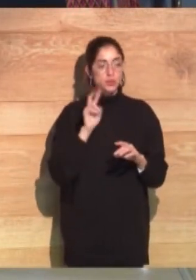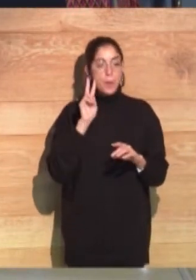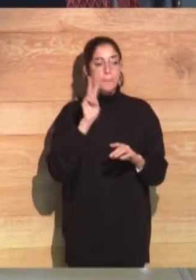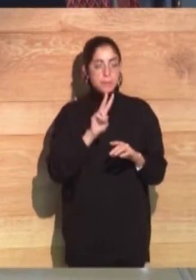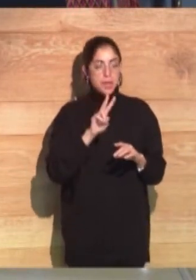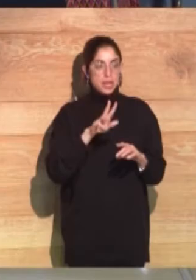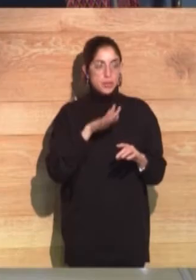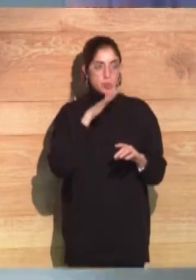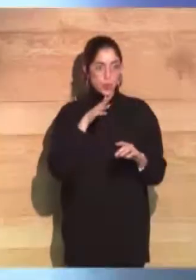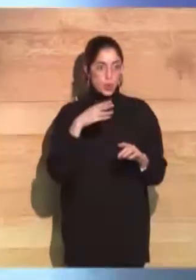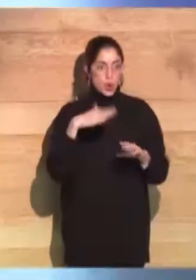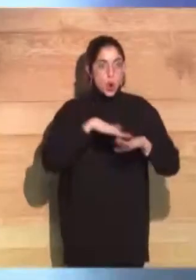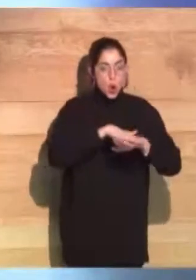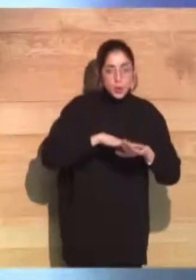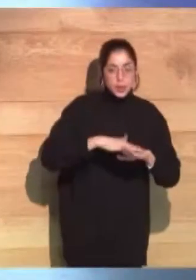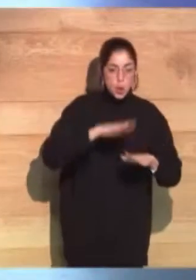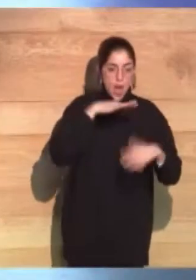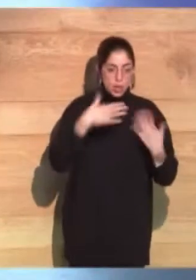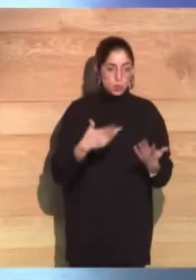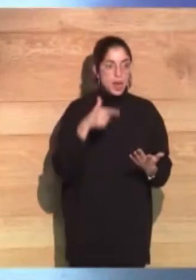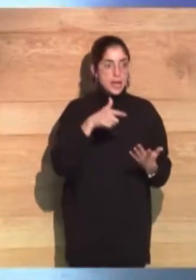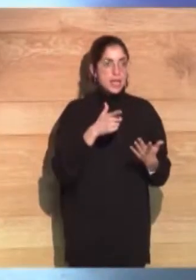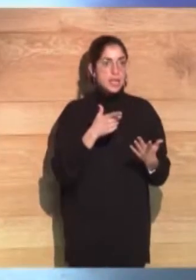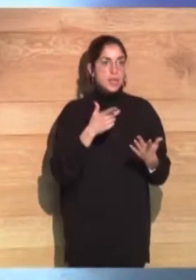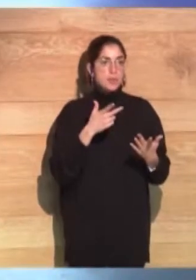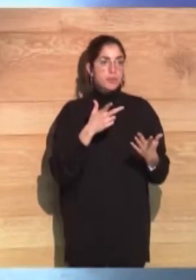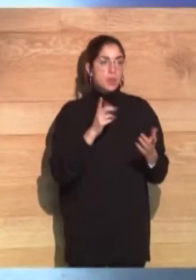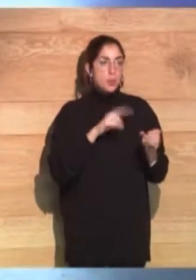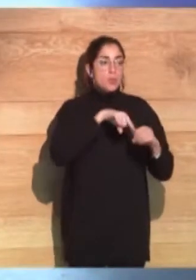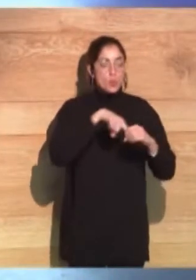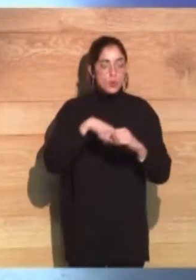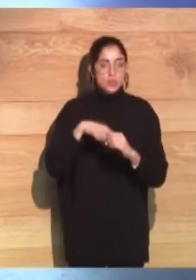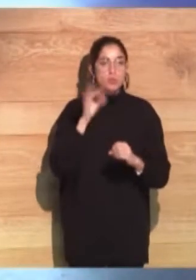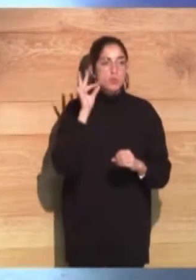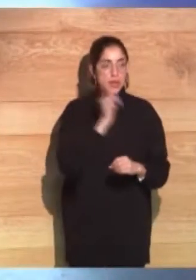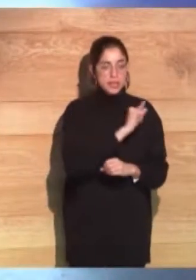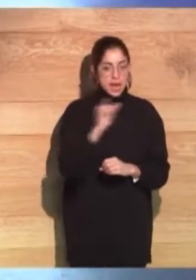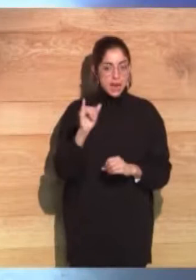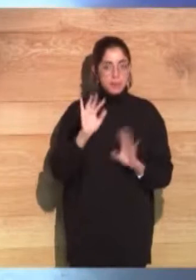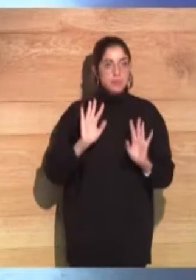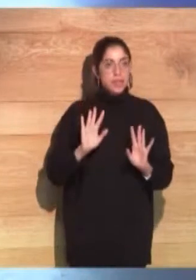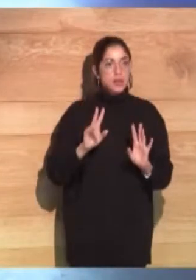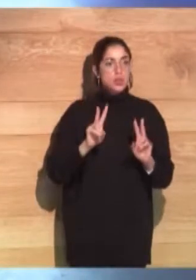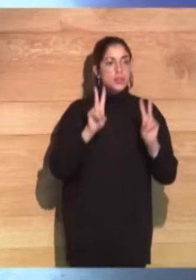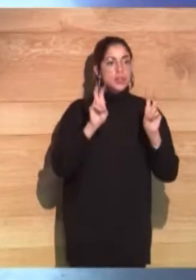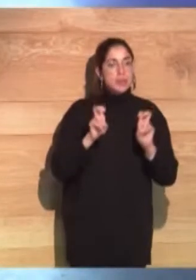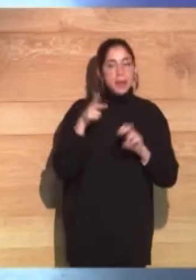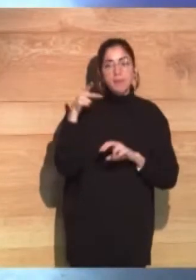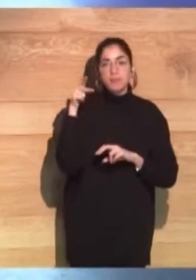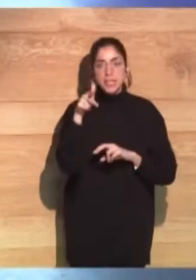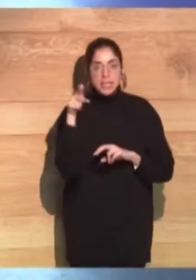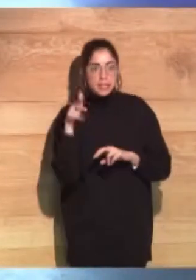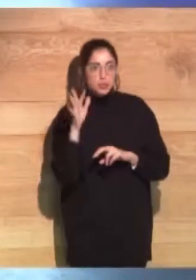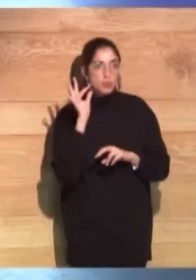gobierno actual. Hay un reconocimiento y hay mujeres en esas posiciones, pero a la hora de hablar de los derechos de